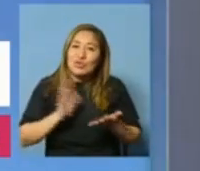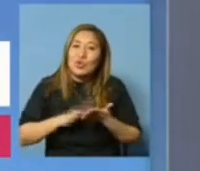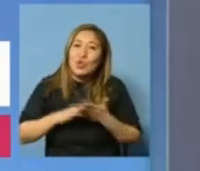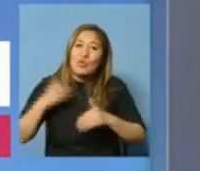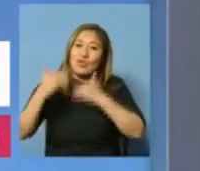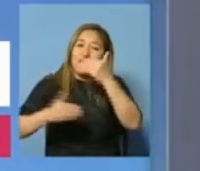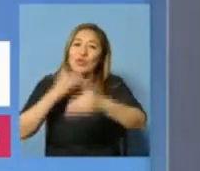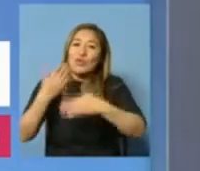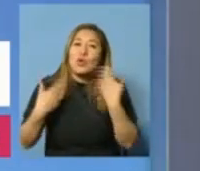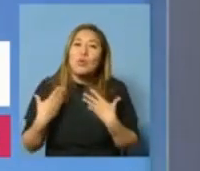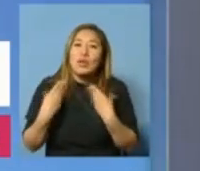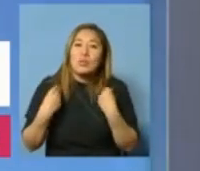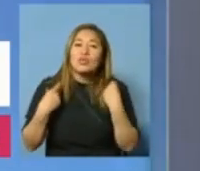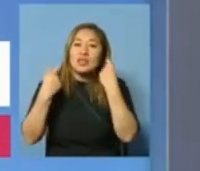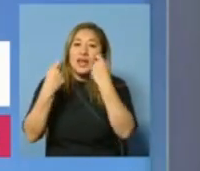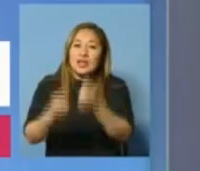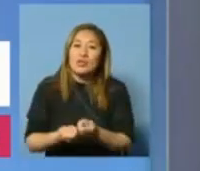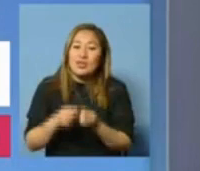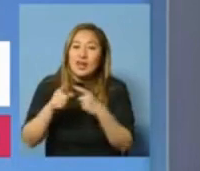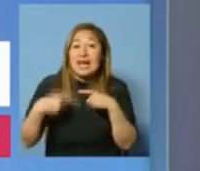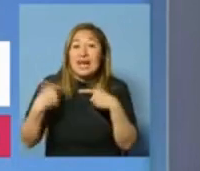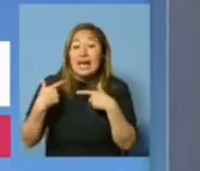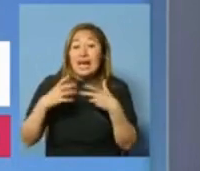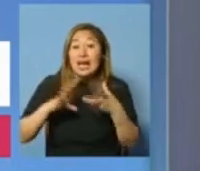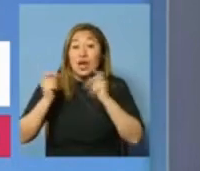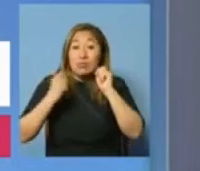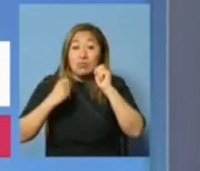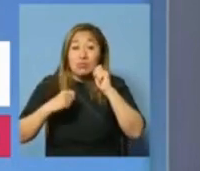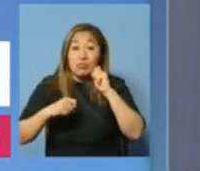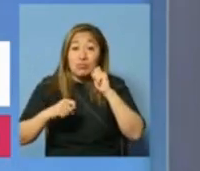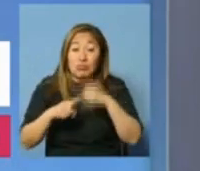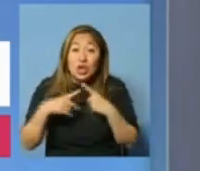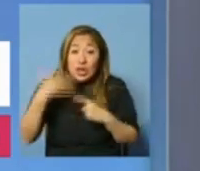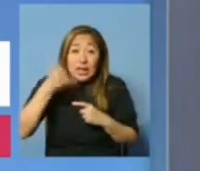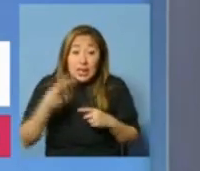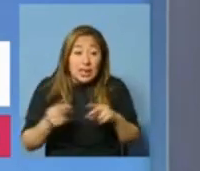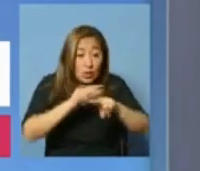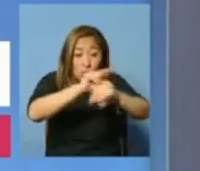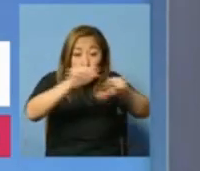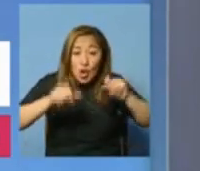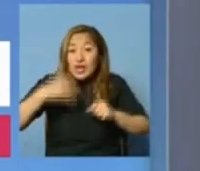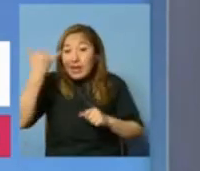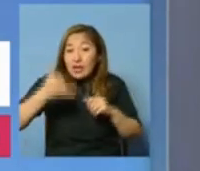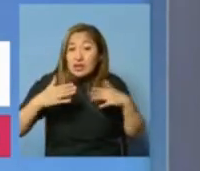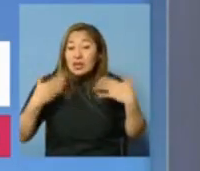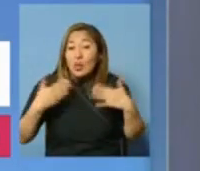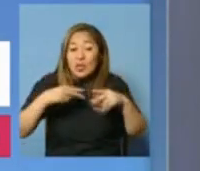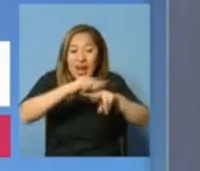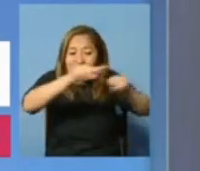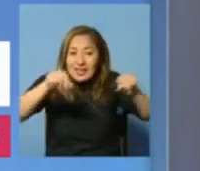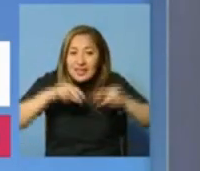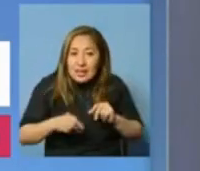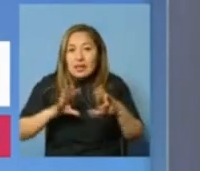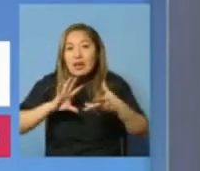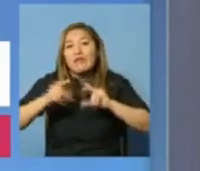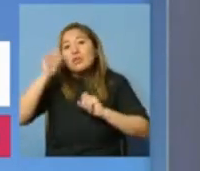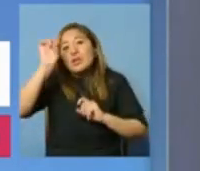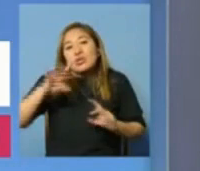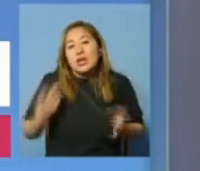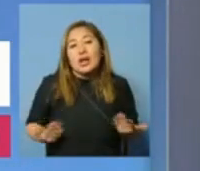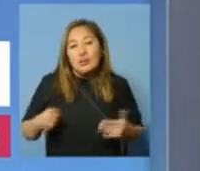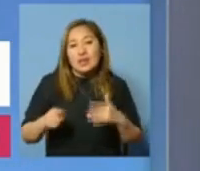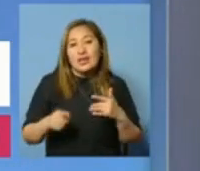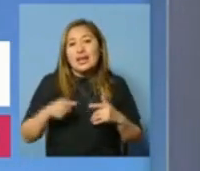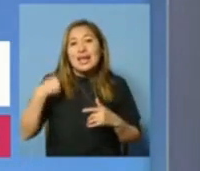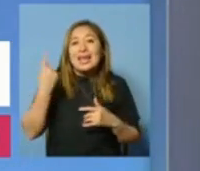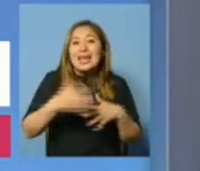que nosotros podemos aportar al sistema por ser hoy poseedor o propietario de un lote o de una vivienda, es la única forma de que este